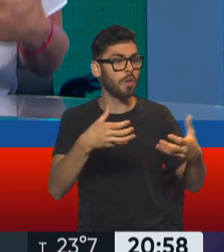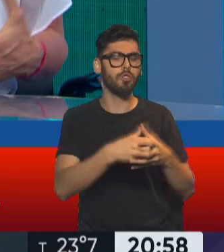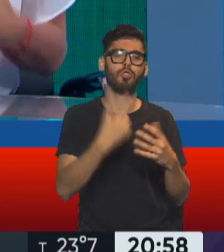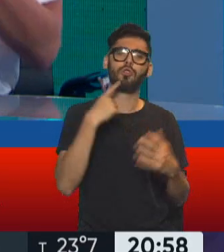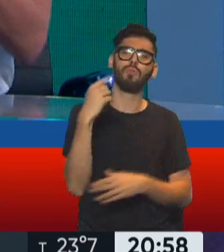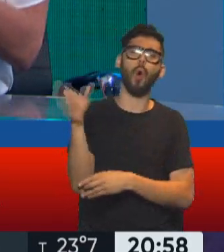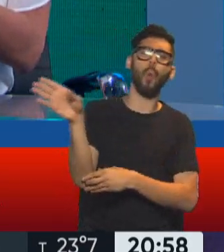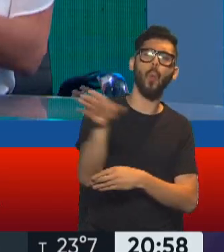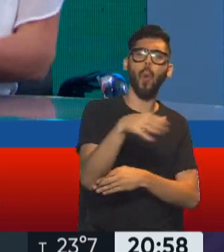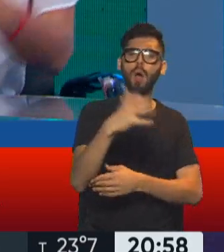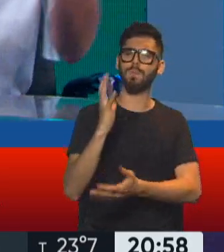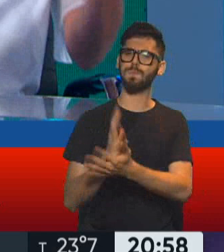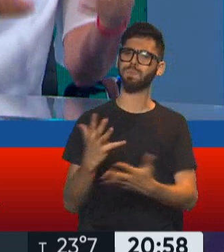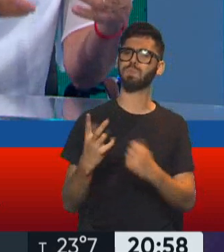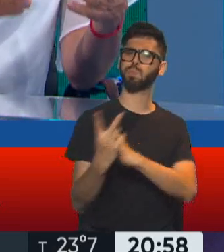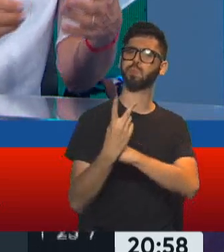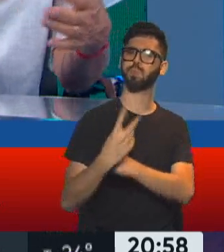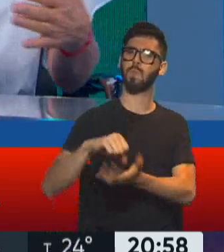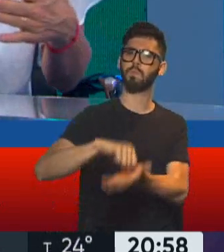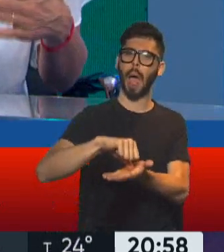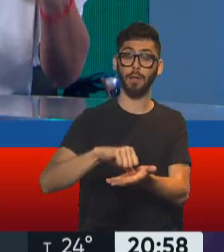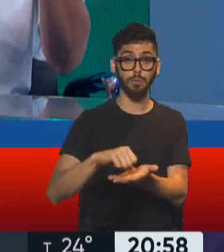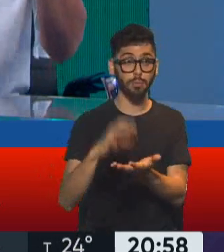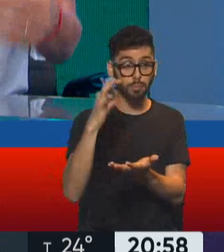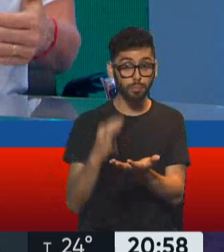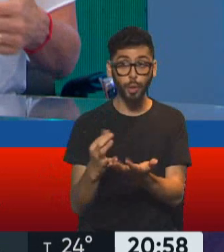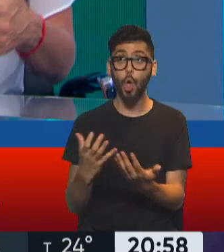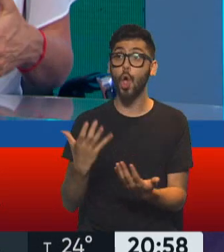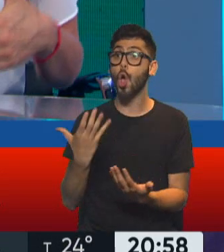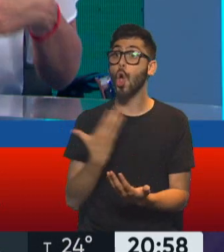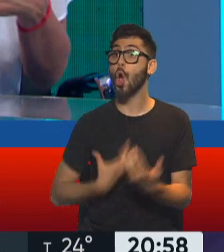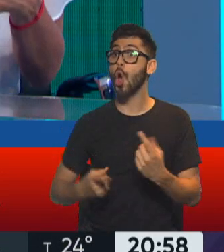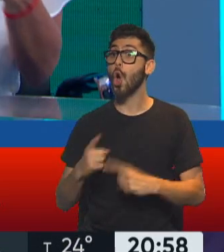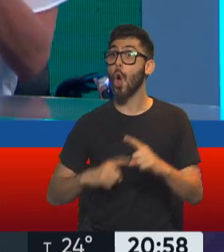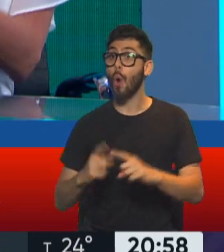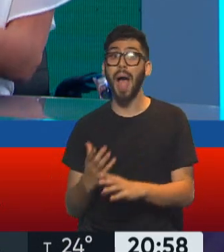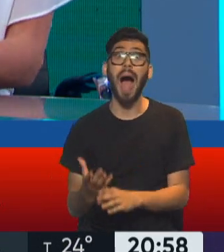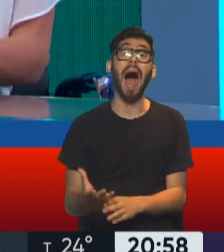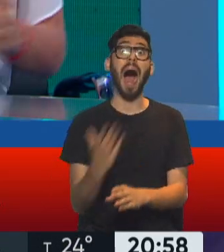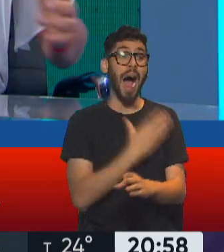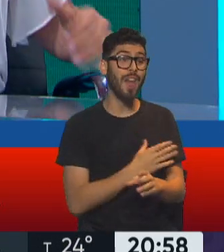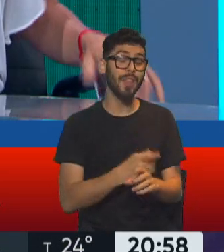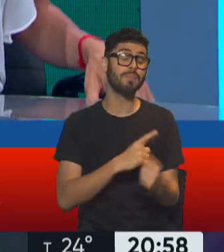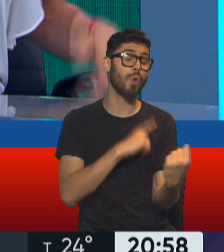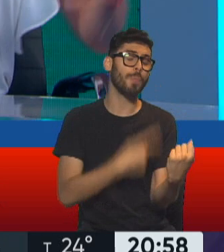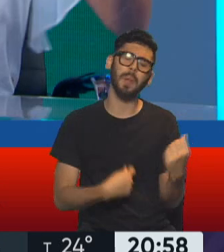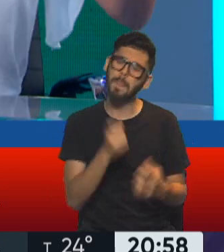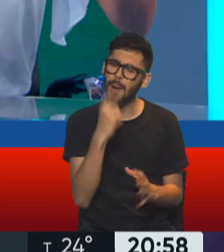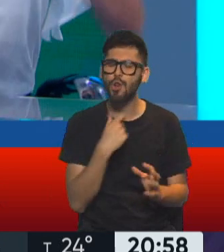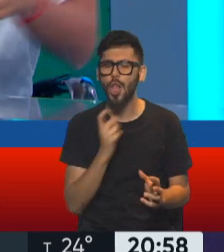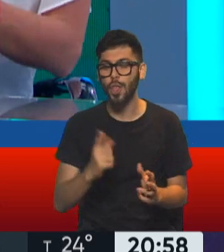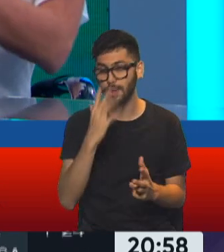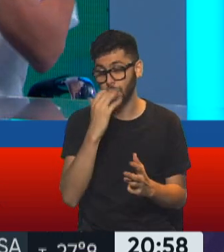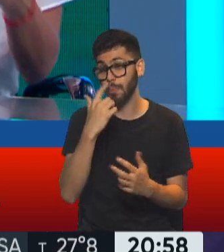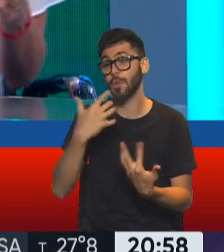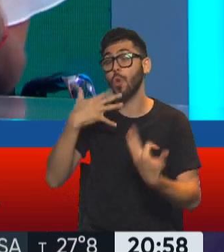República cuando no solamente han gobernado, sino que antes de gobernar construyeron su propio poder. No quiero decir una palabra porque voy a tener que probarlo